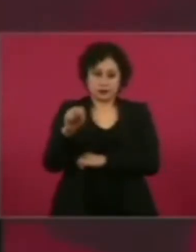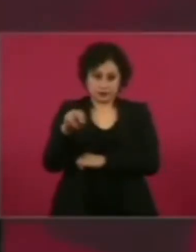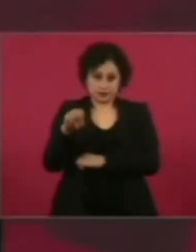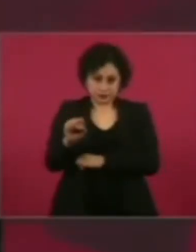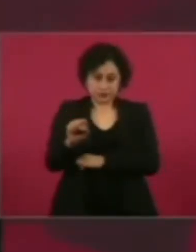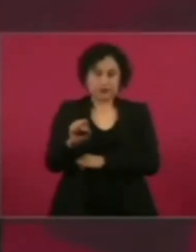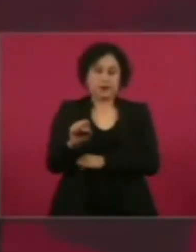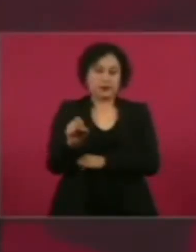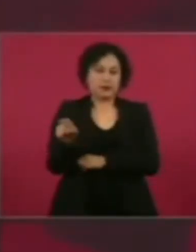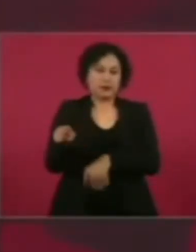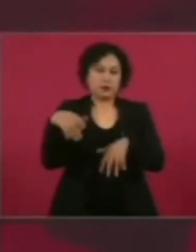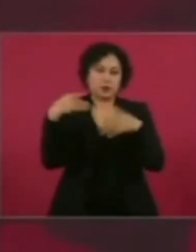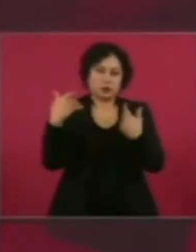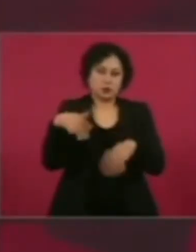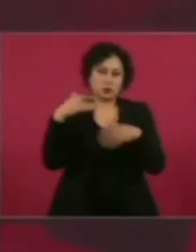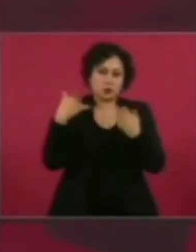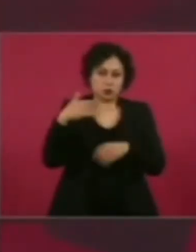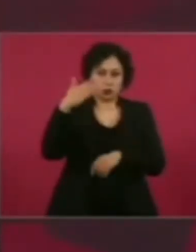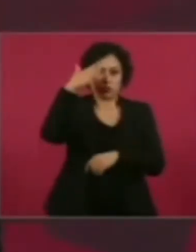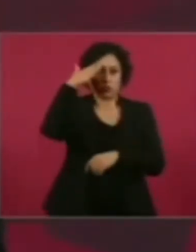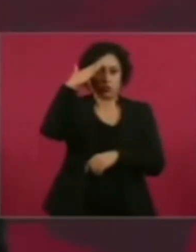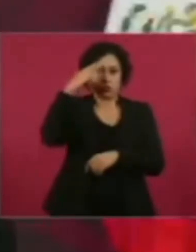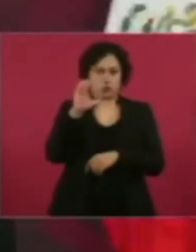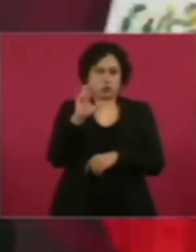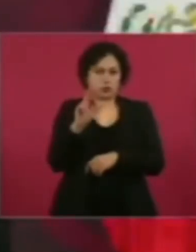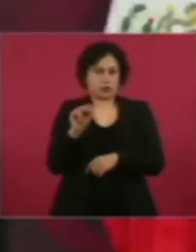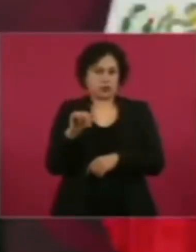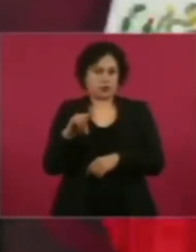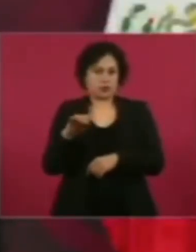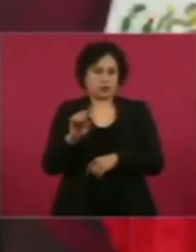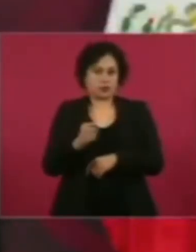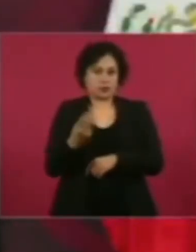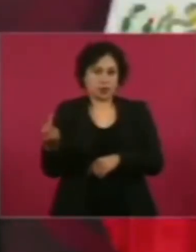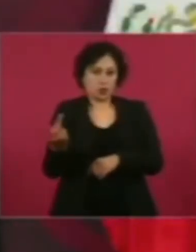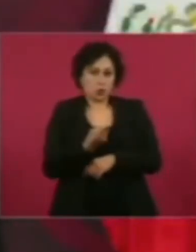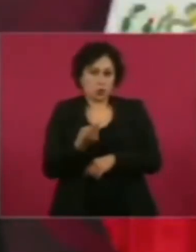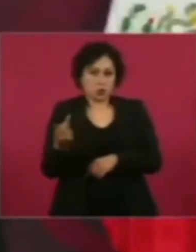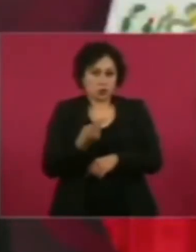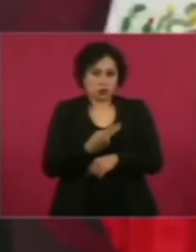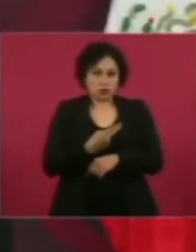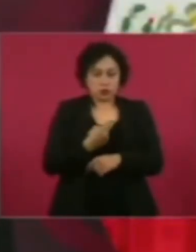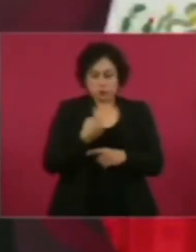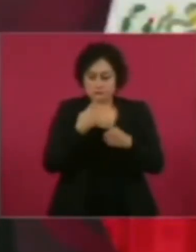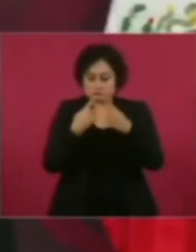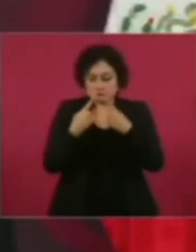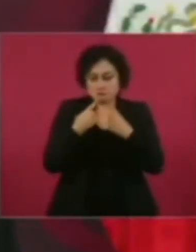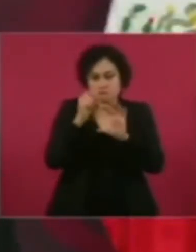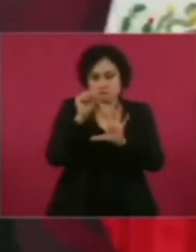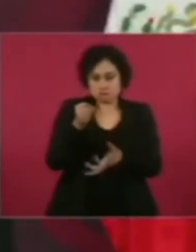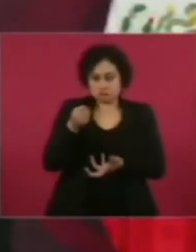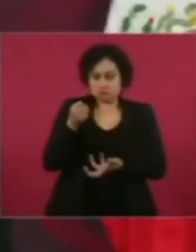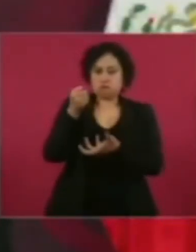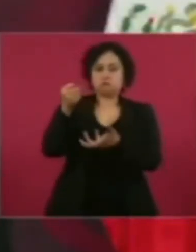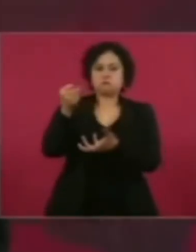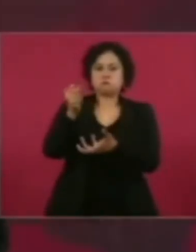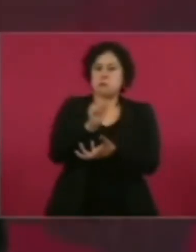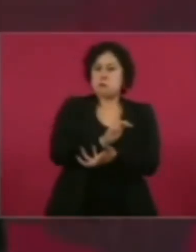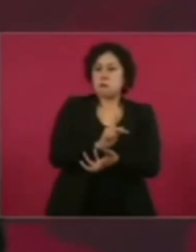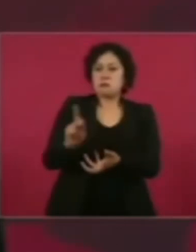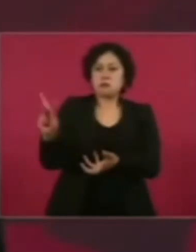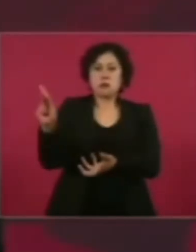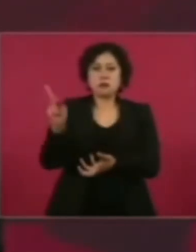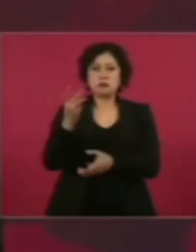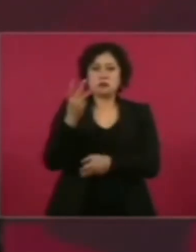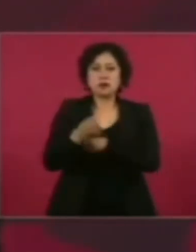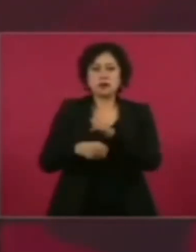carstens el presupuesto se aprobó por unanimidad 3